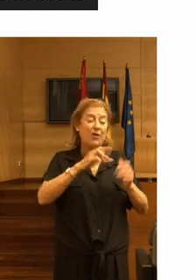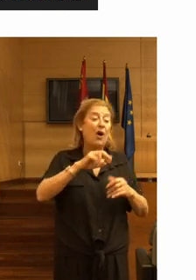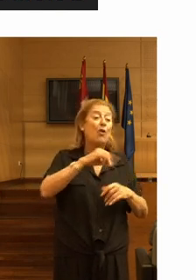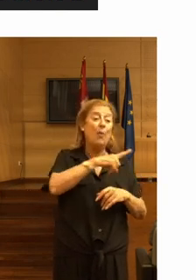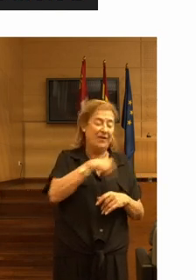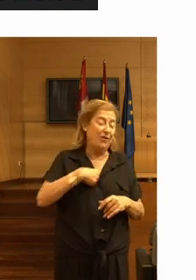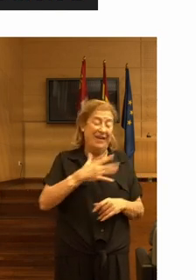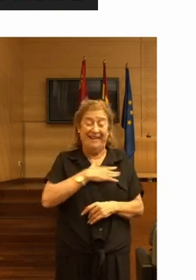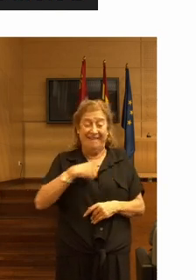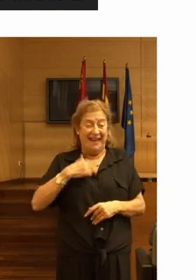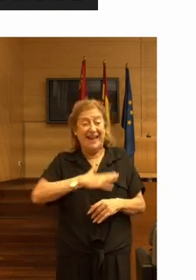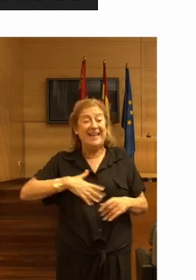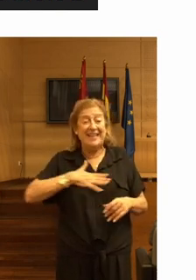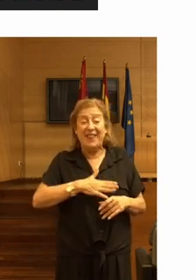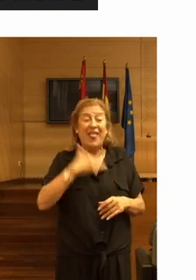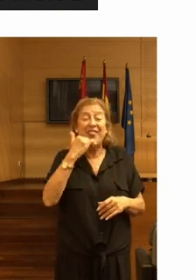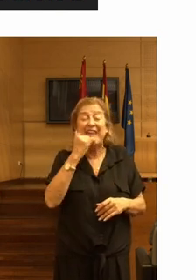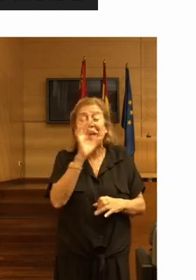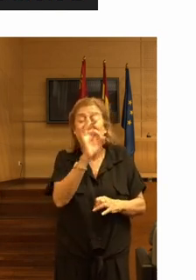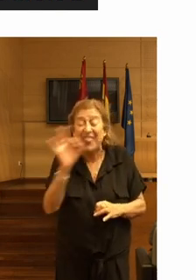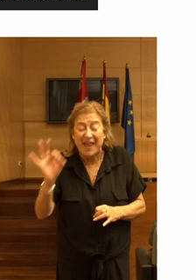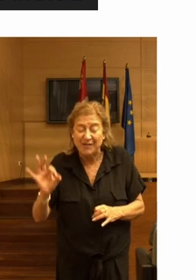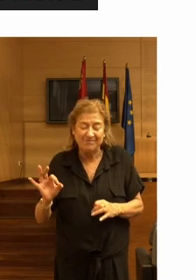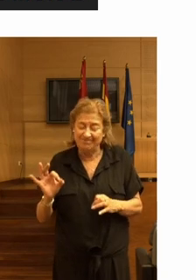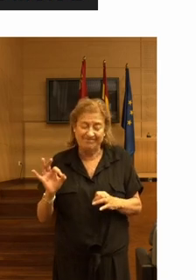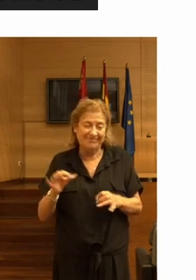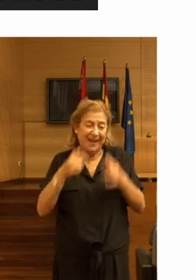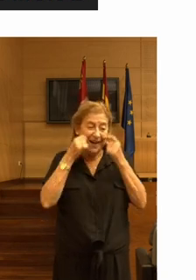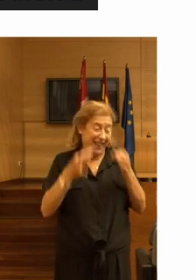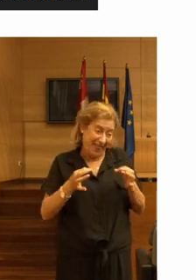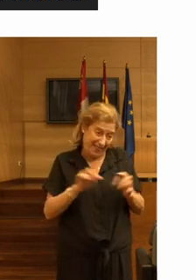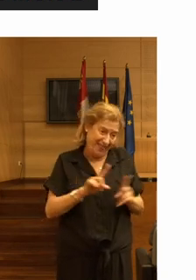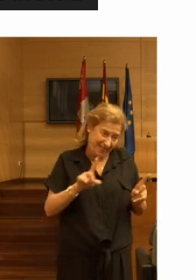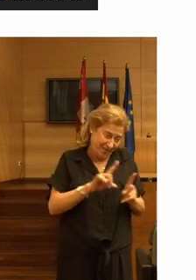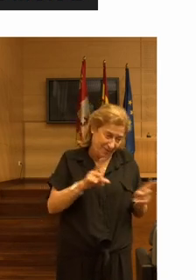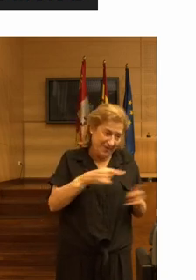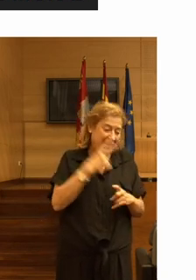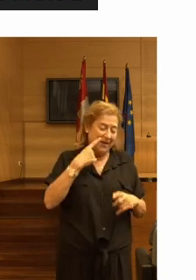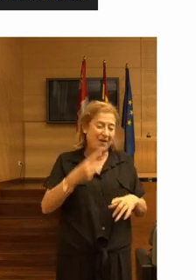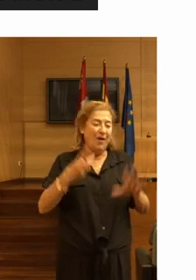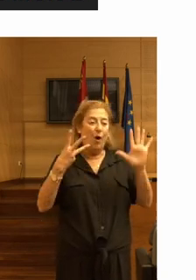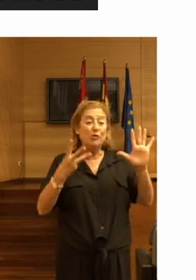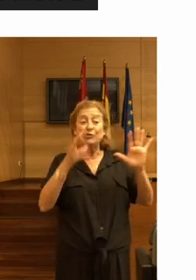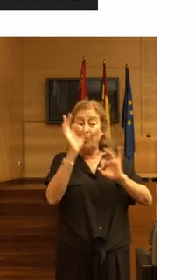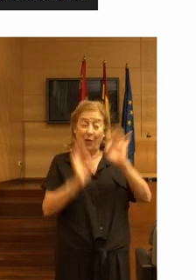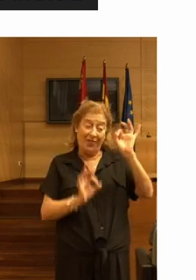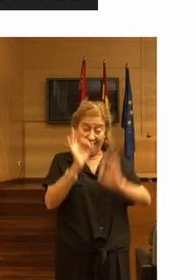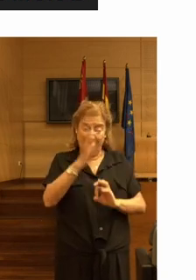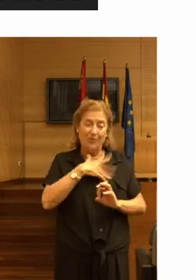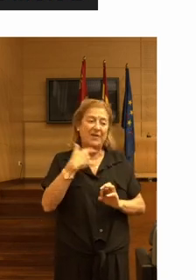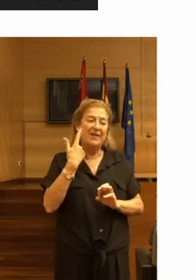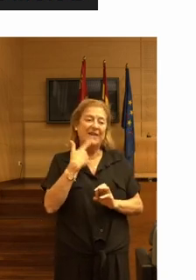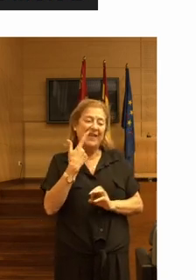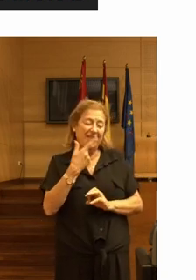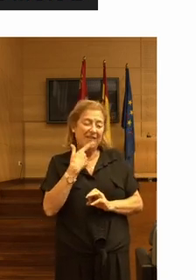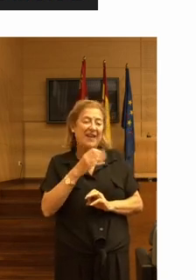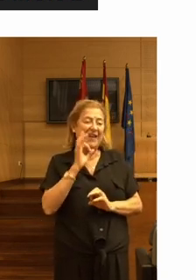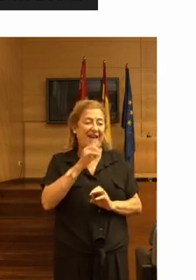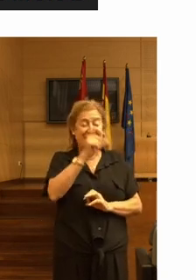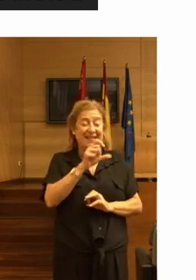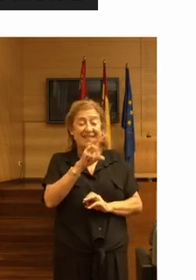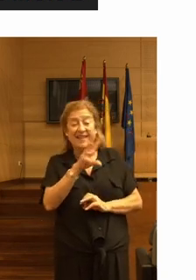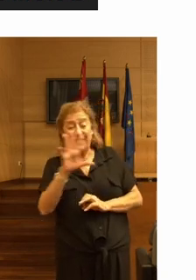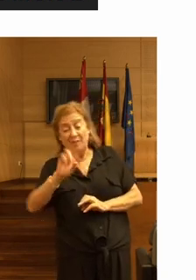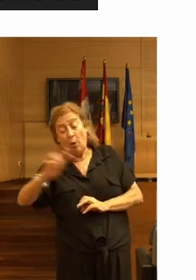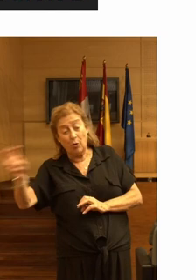encantado poderos presentar datos cercanos al cero, pero esta es la realidad. Aquí, de nuevo, un 8% significa que hay centros con un